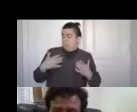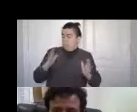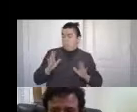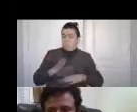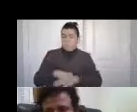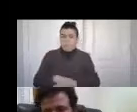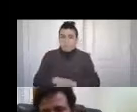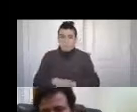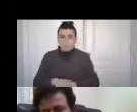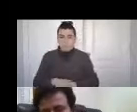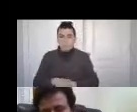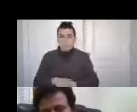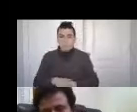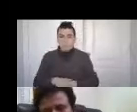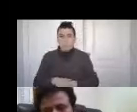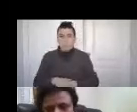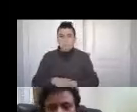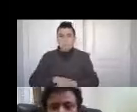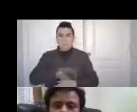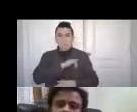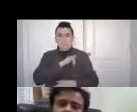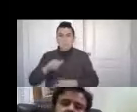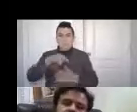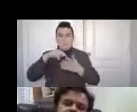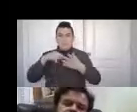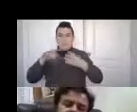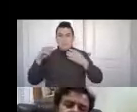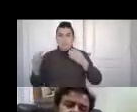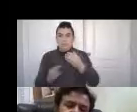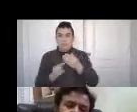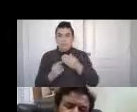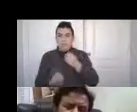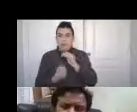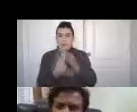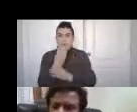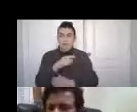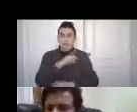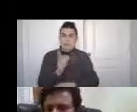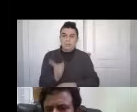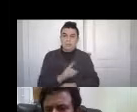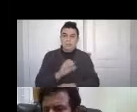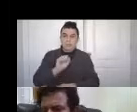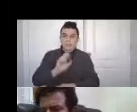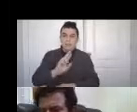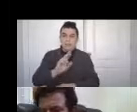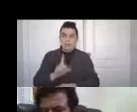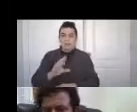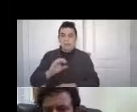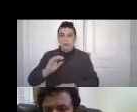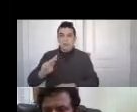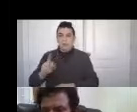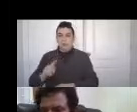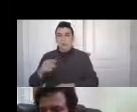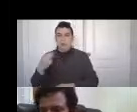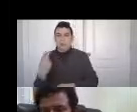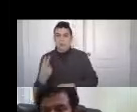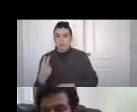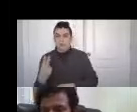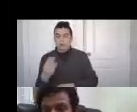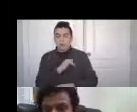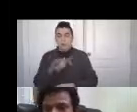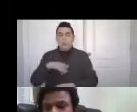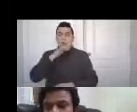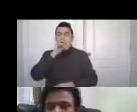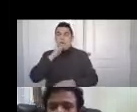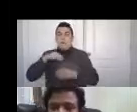nuevo SARS-CoV-2, ¿cierto? COVID-19, como está acá. Y quizá en 2 años más, 5 años más, 20 años más,